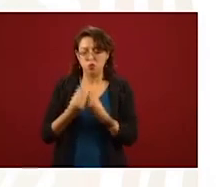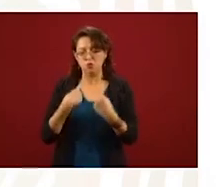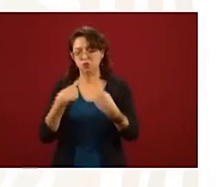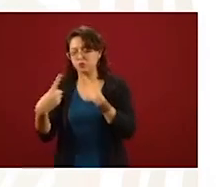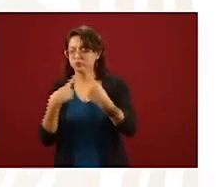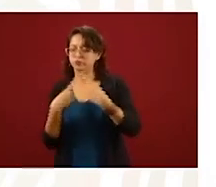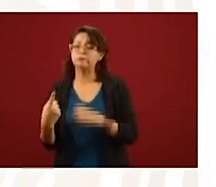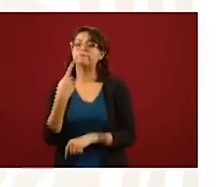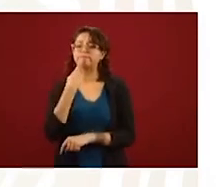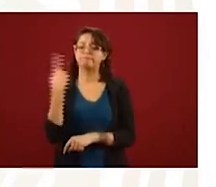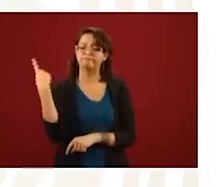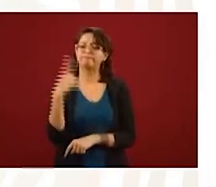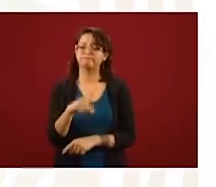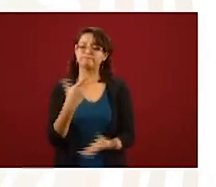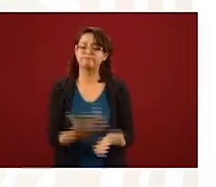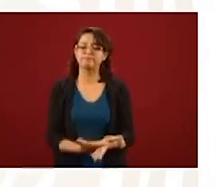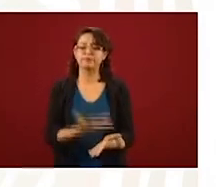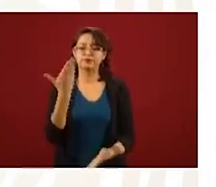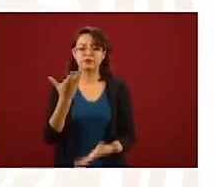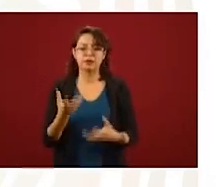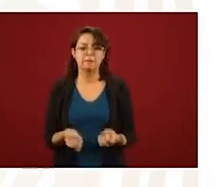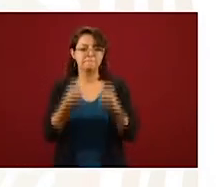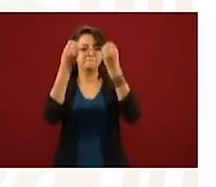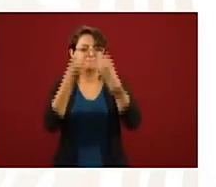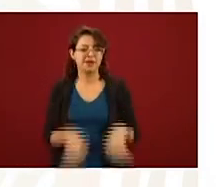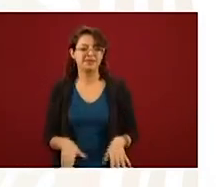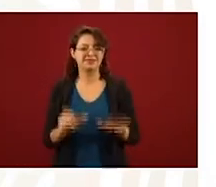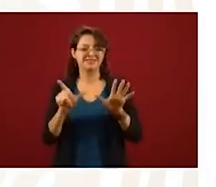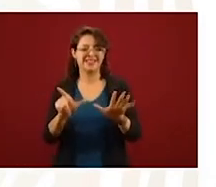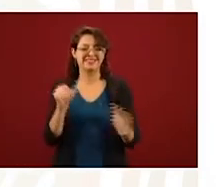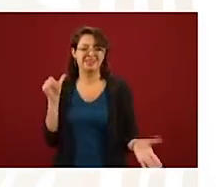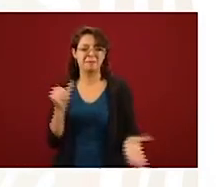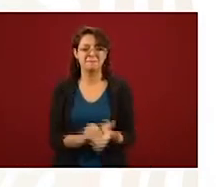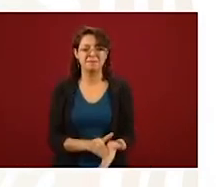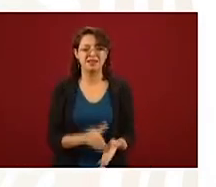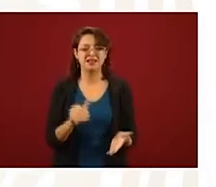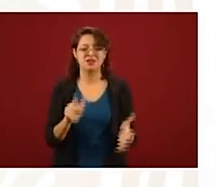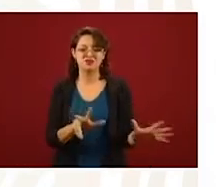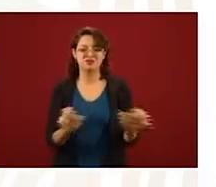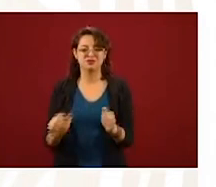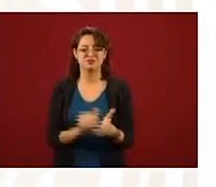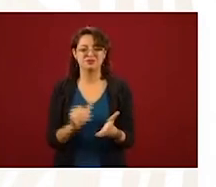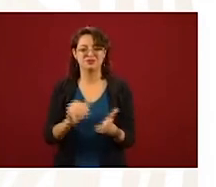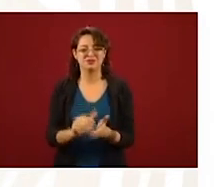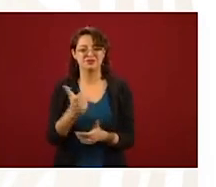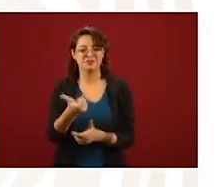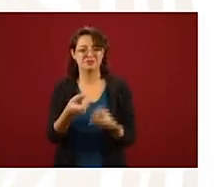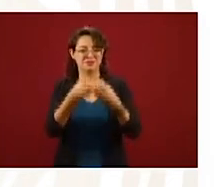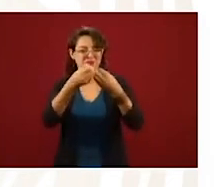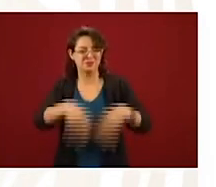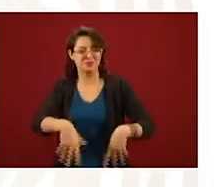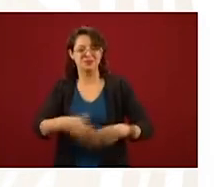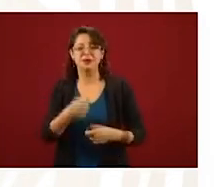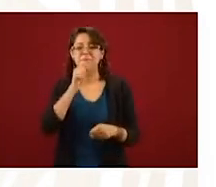daño patrimonial tan fuerte que fueron estos 7,800 millones de pesos. También